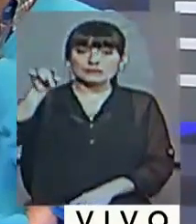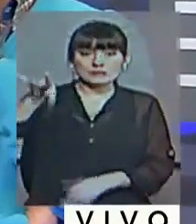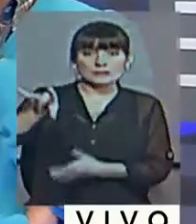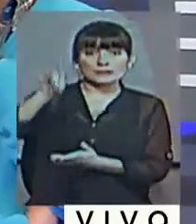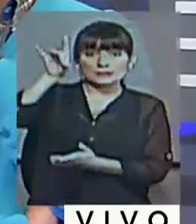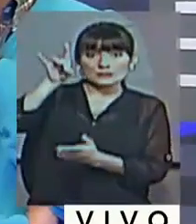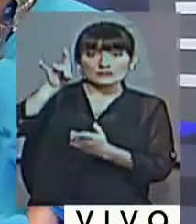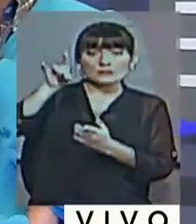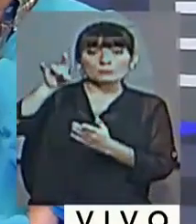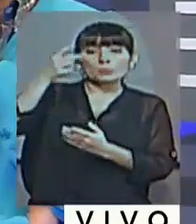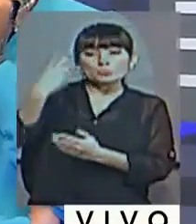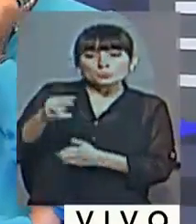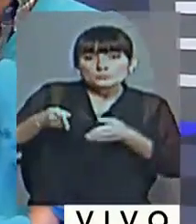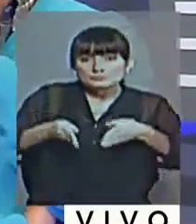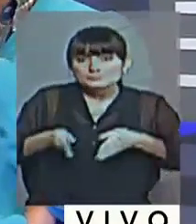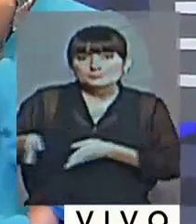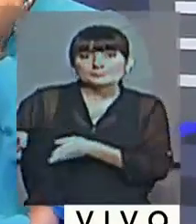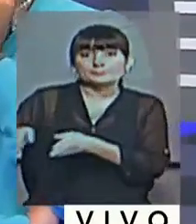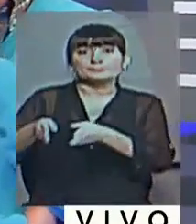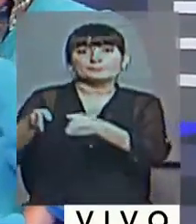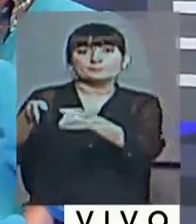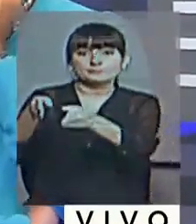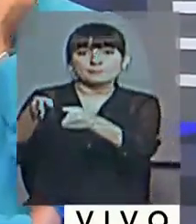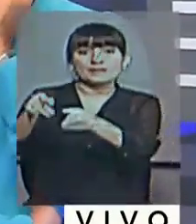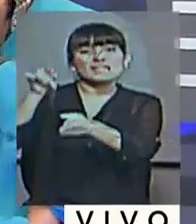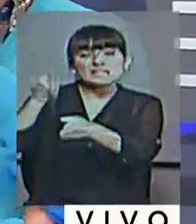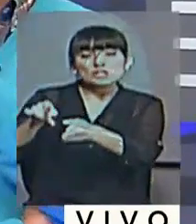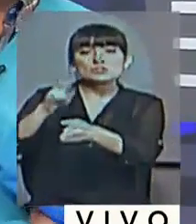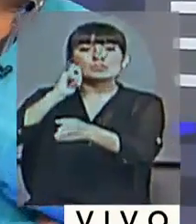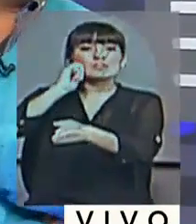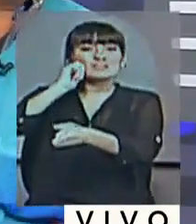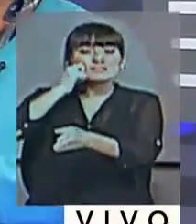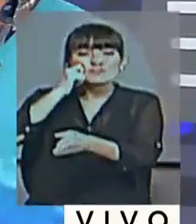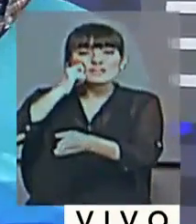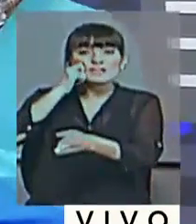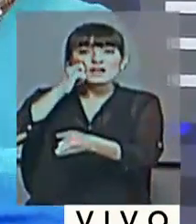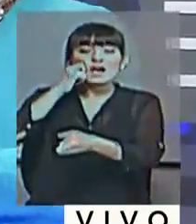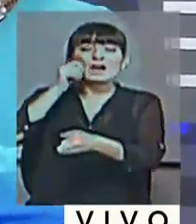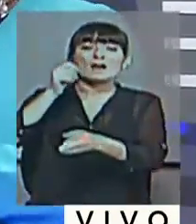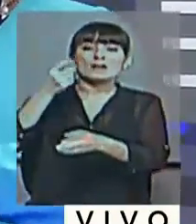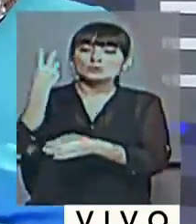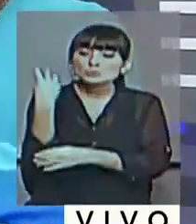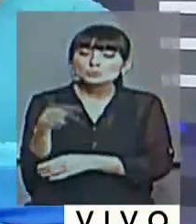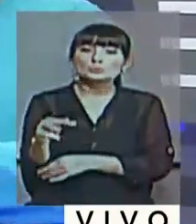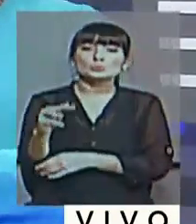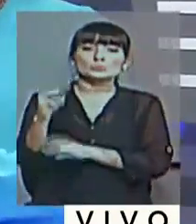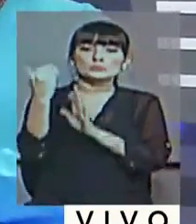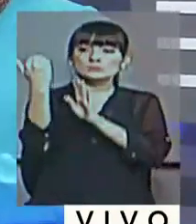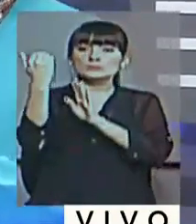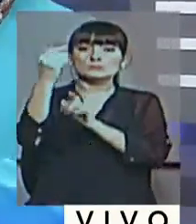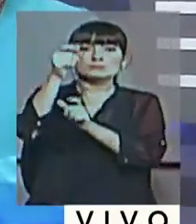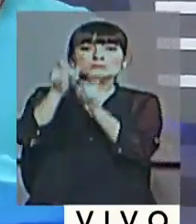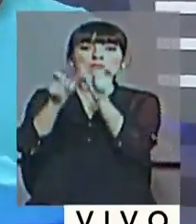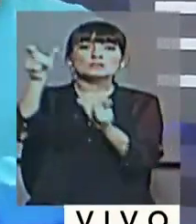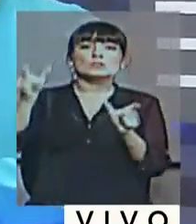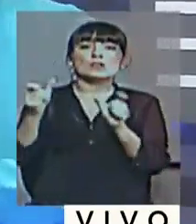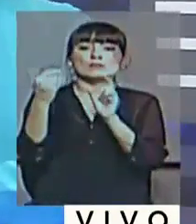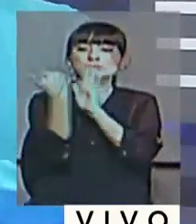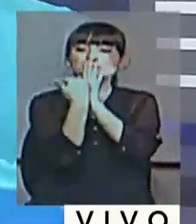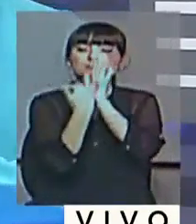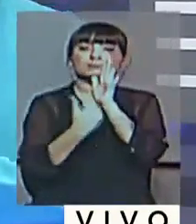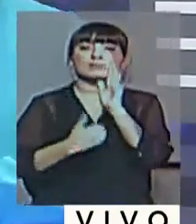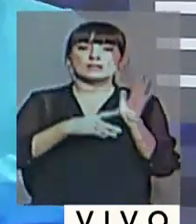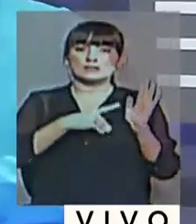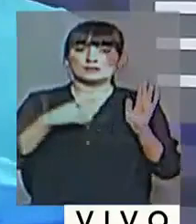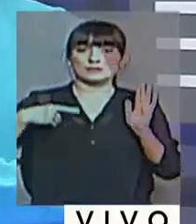un camino propio y eso trae consigo elaborar su propia lista parlamentaria,